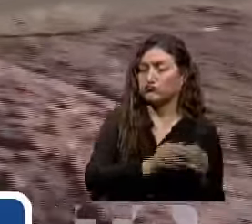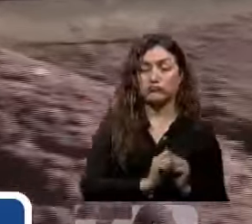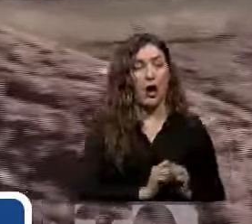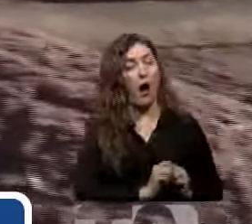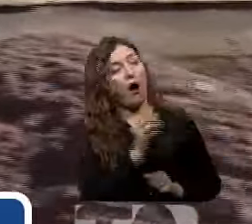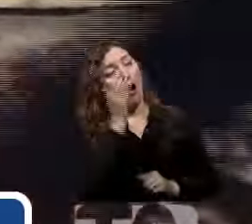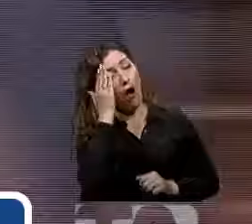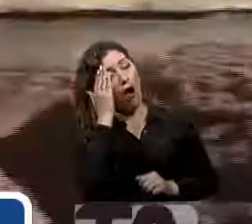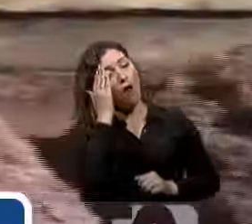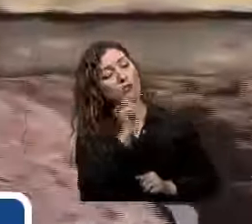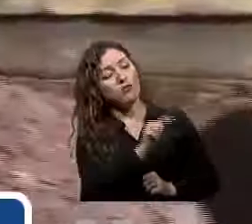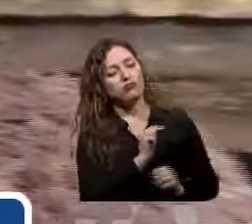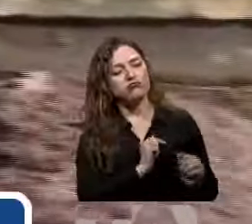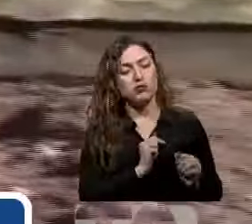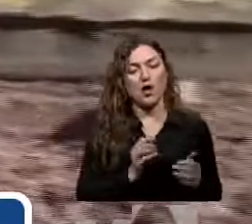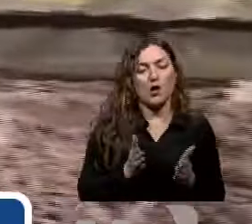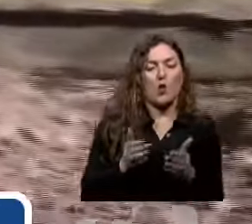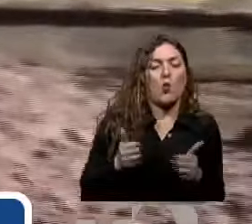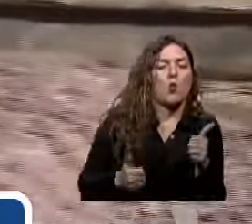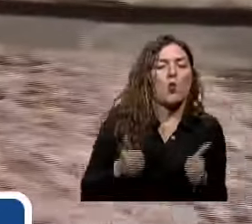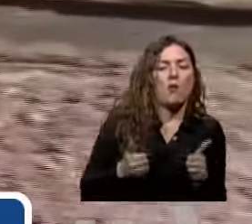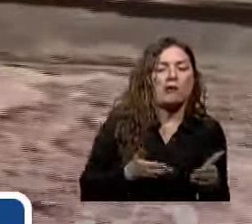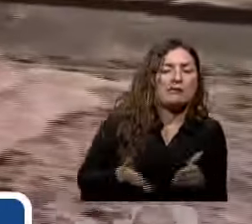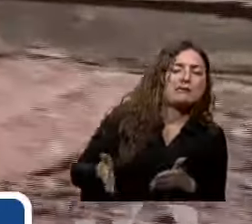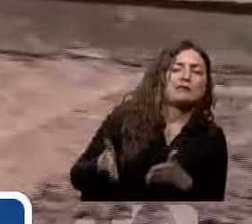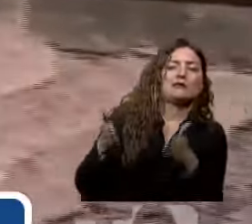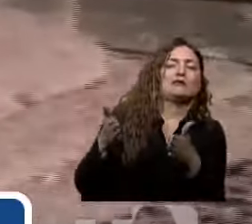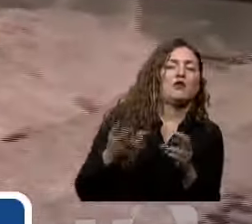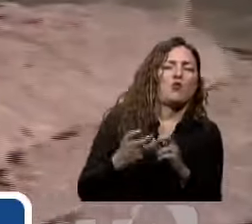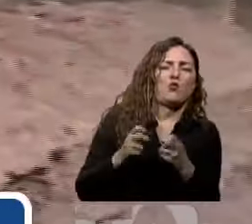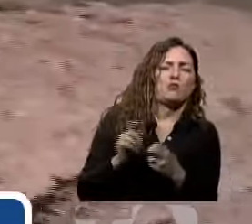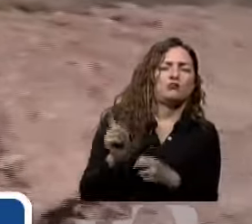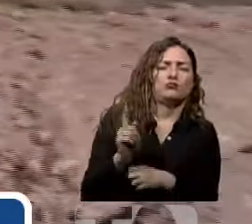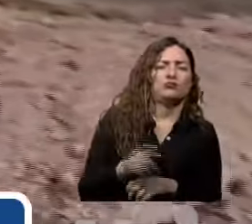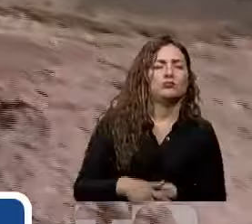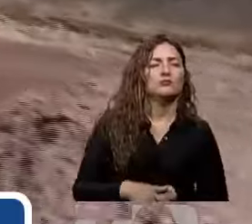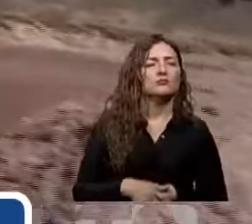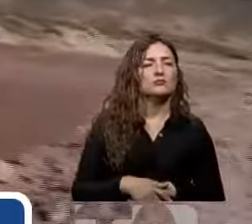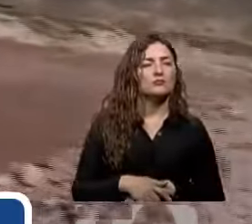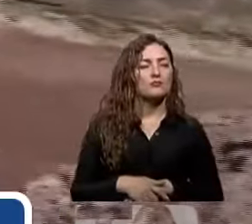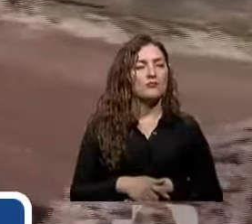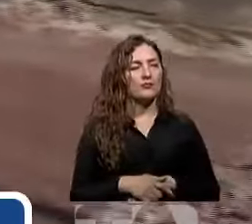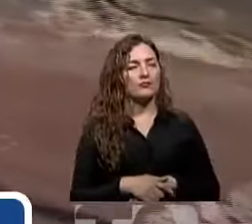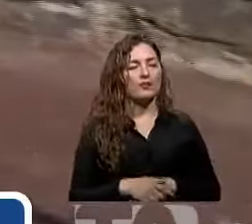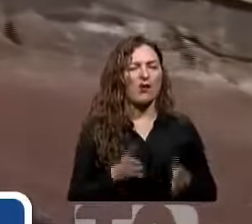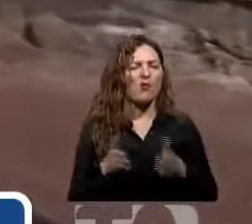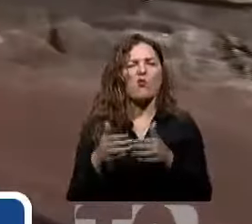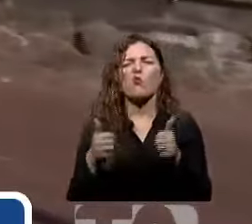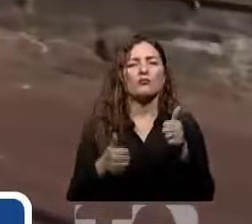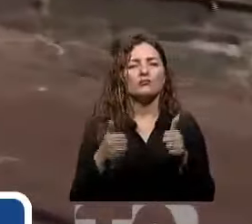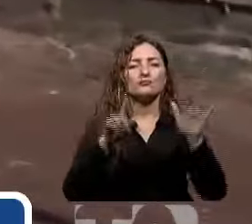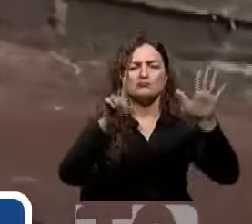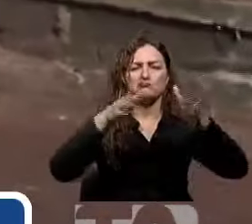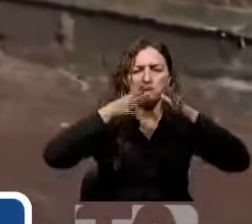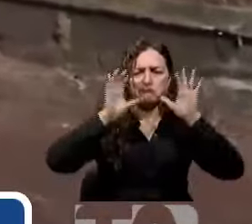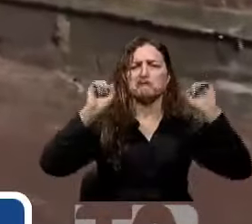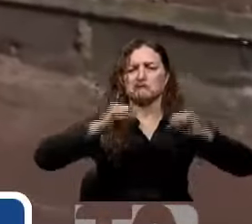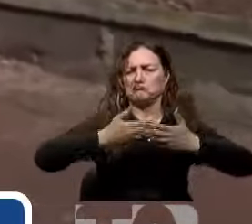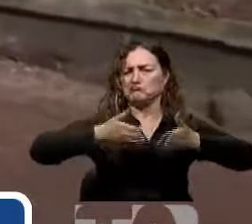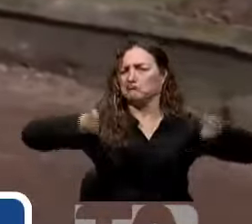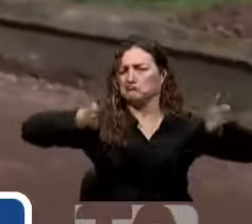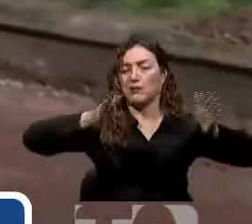vías alternas que tienen para no tener inconvenientes al pasar por esta vía. Las vías alternas son la 6 de diciembre, 10 de